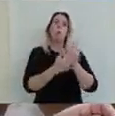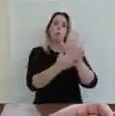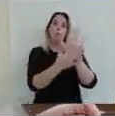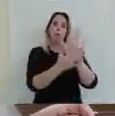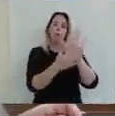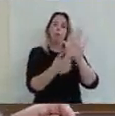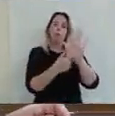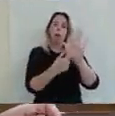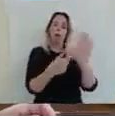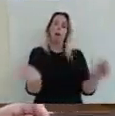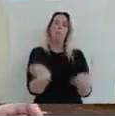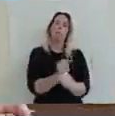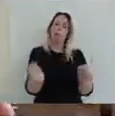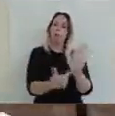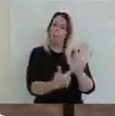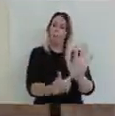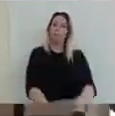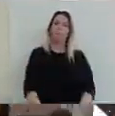Concejal Bisqui.